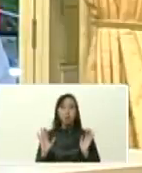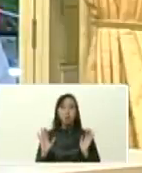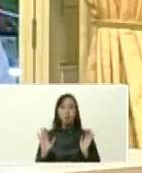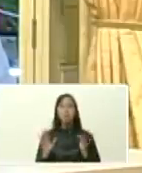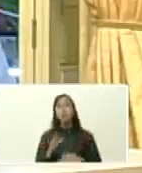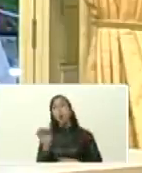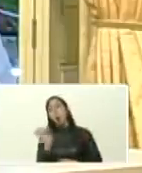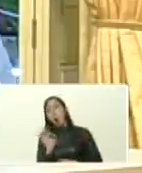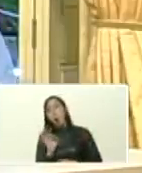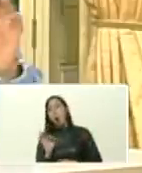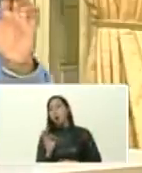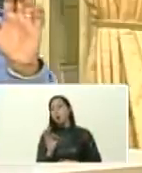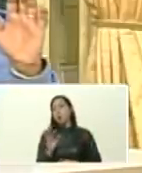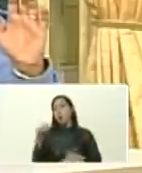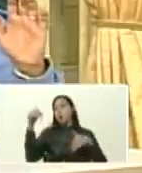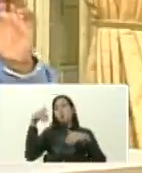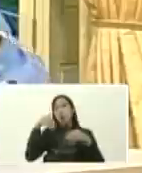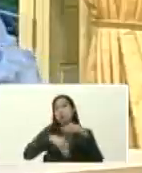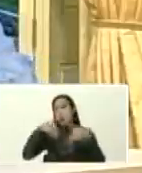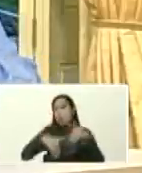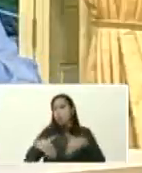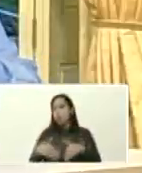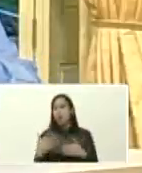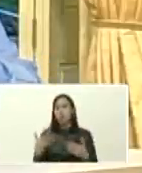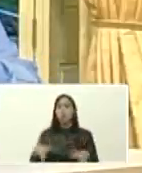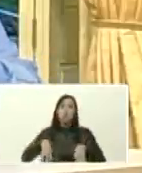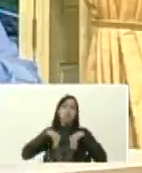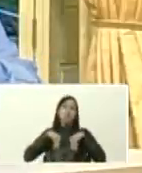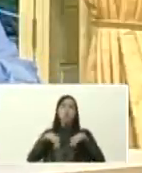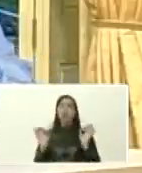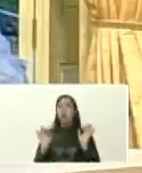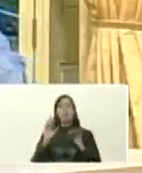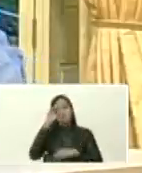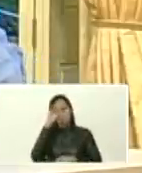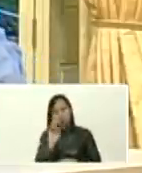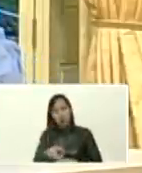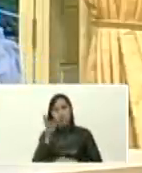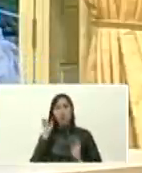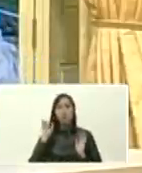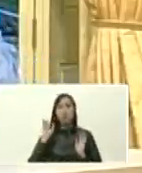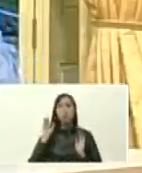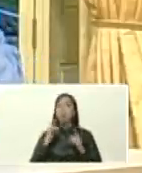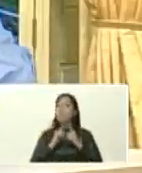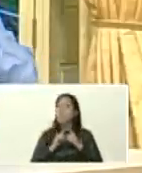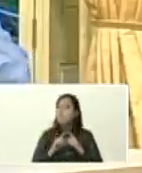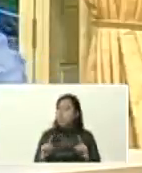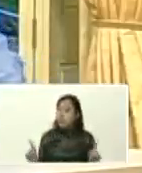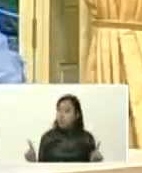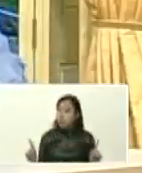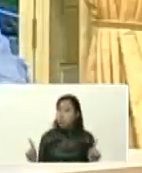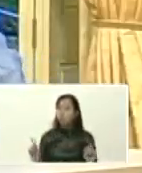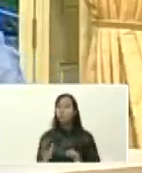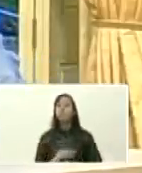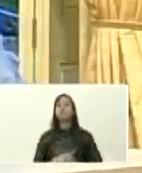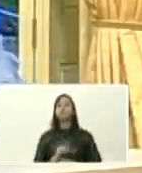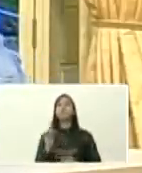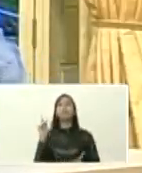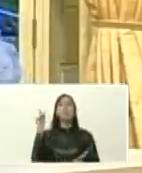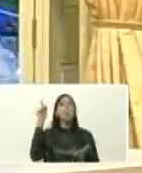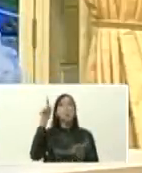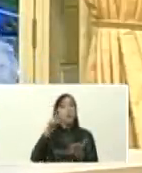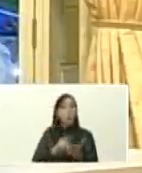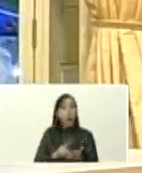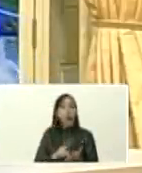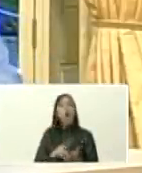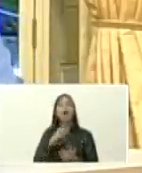Que usted no quiere votar, está bien, nos respetamos. Pero a la hora de la chiquita, cuando vamos a la mesa, es para